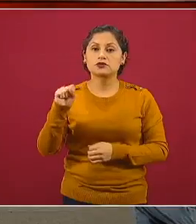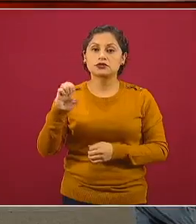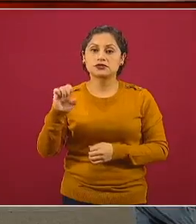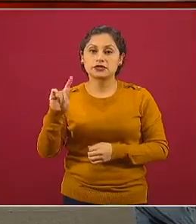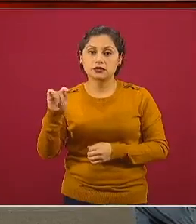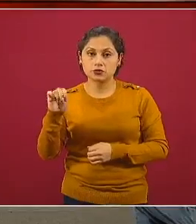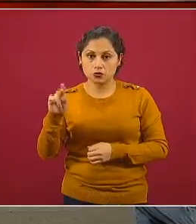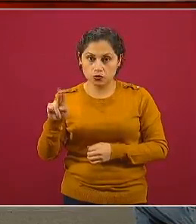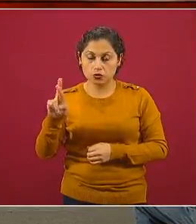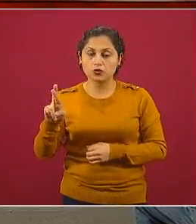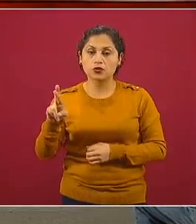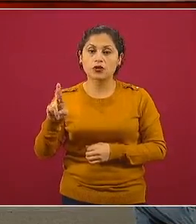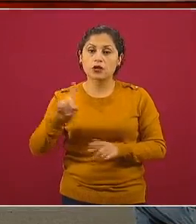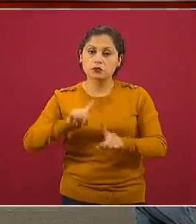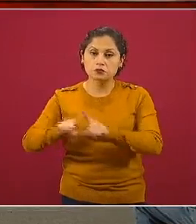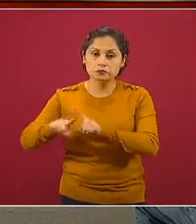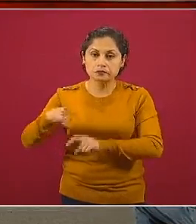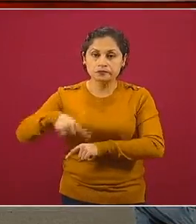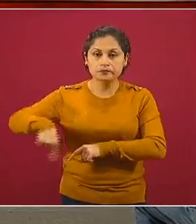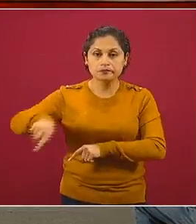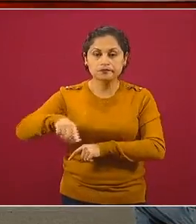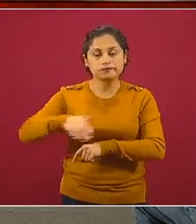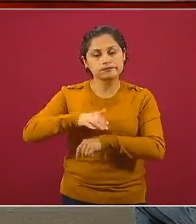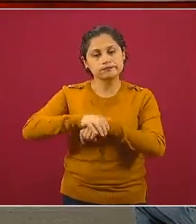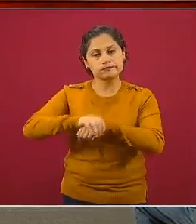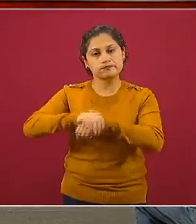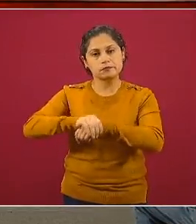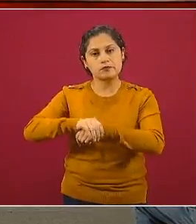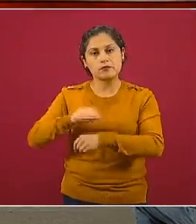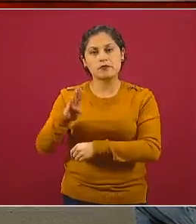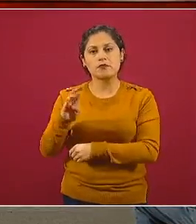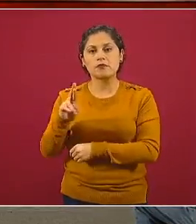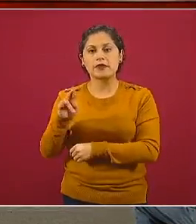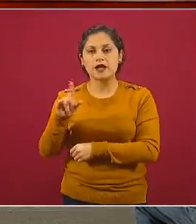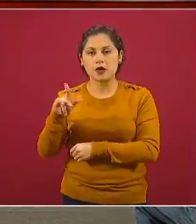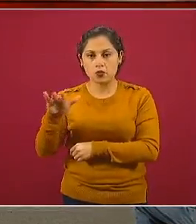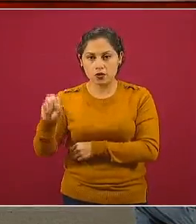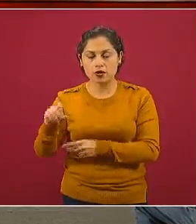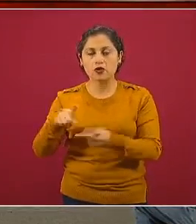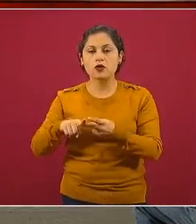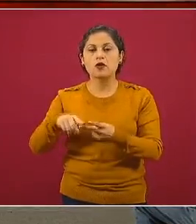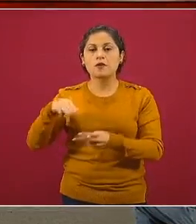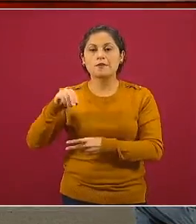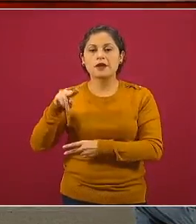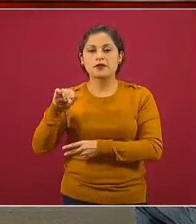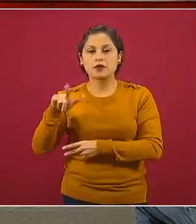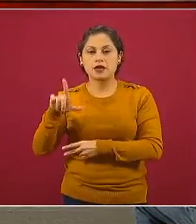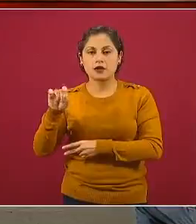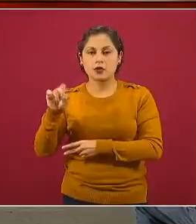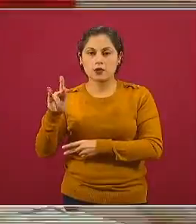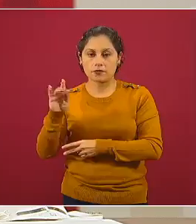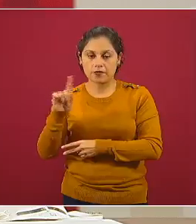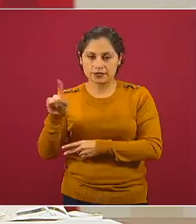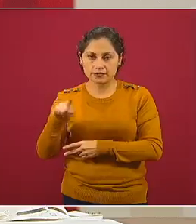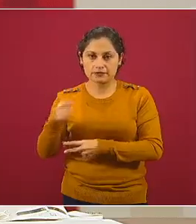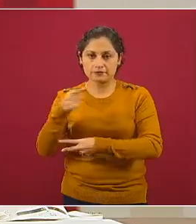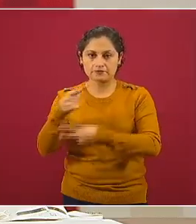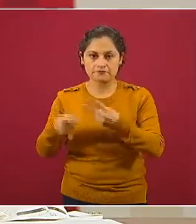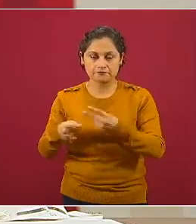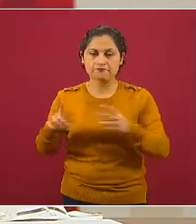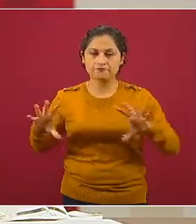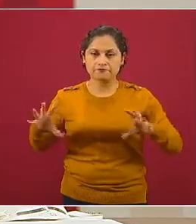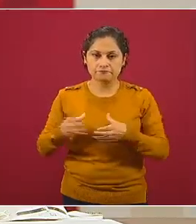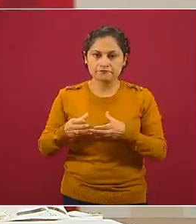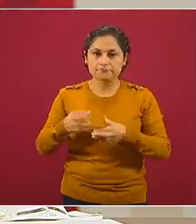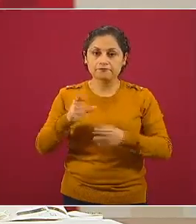que presiden mis buenos amigos Braulio Arzuaga y José Manuel López Campos. Cabe mencionar que de